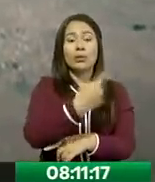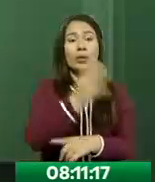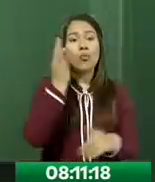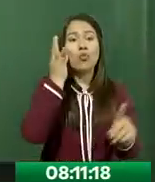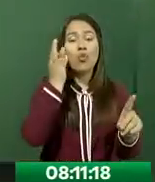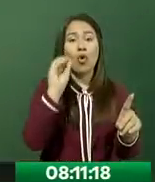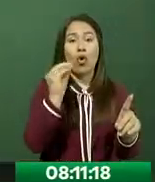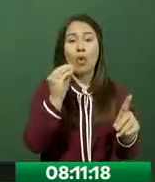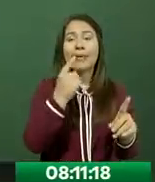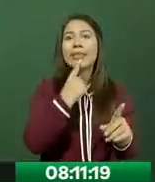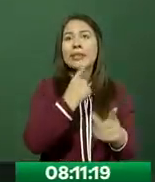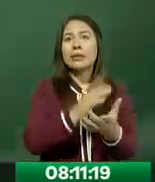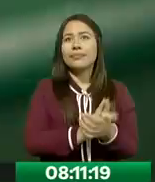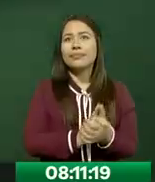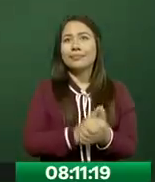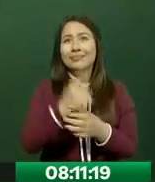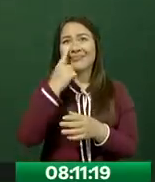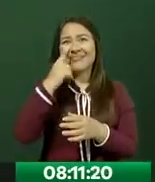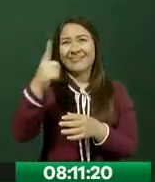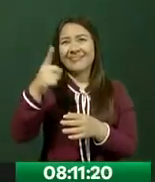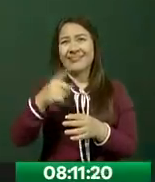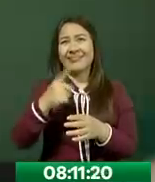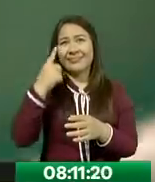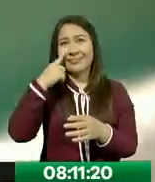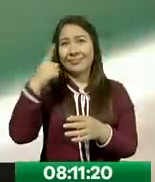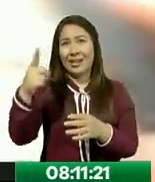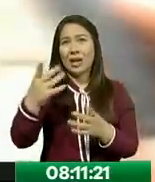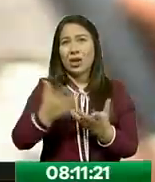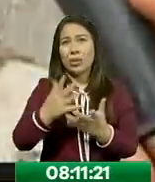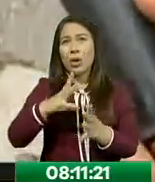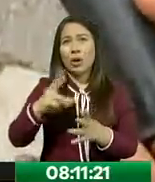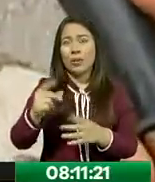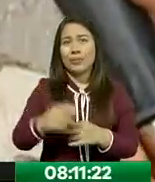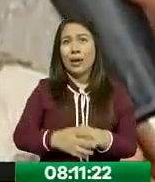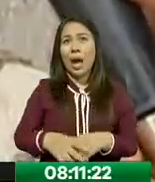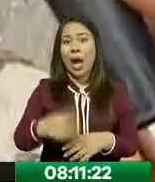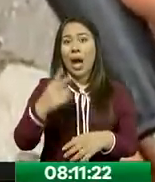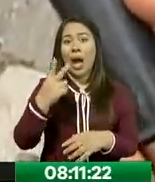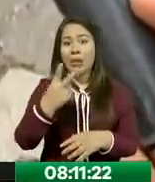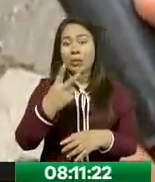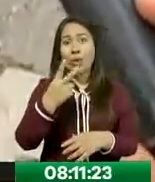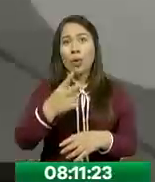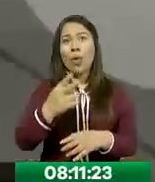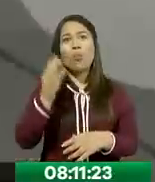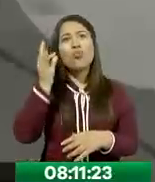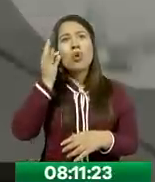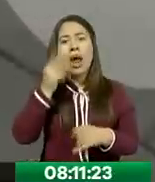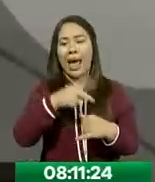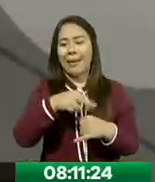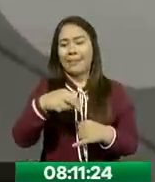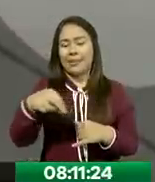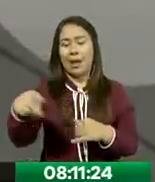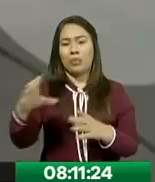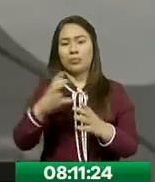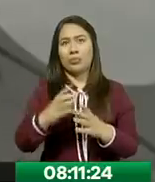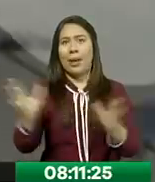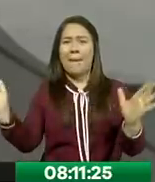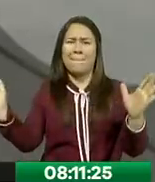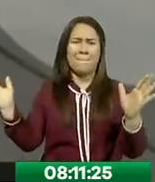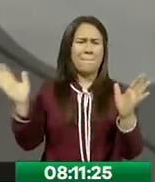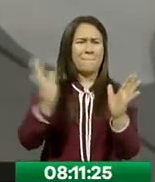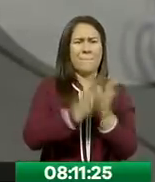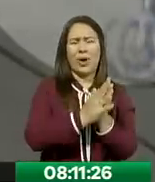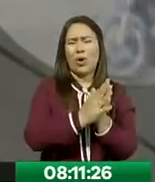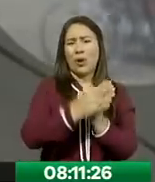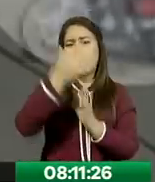víctima, muestra los vestigios de la acción delictiva. Las estrellaron a dos que venían así, contra mi puerta, y